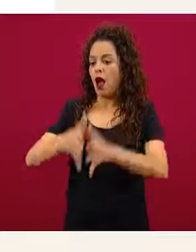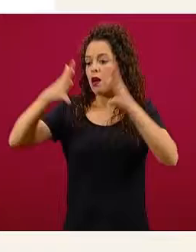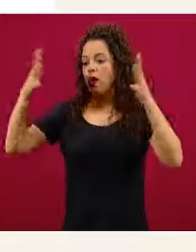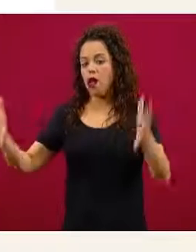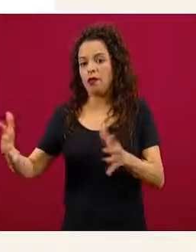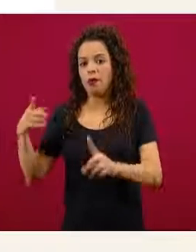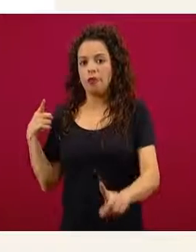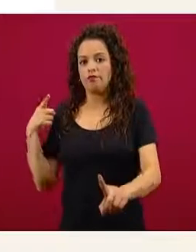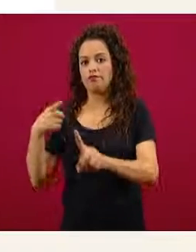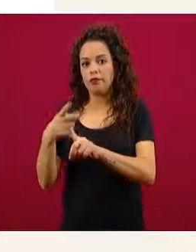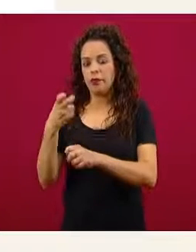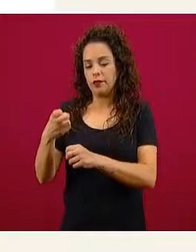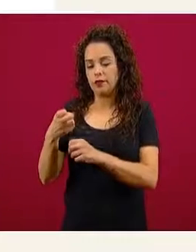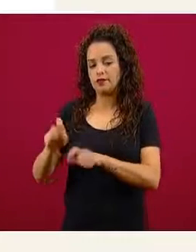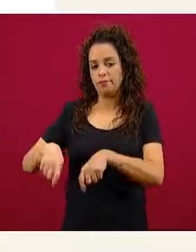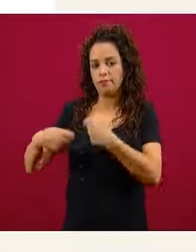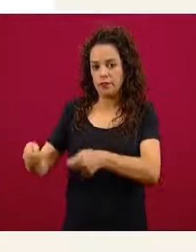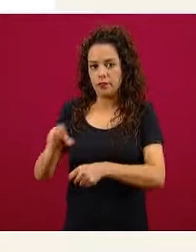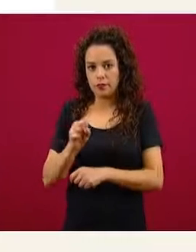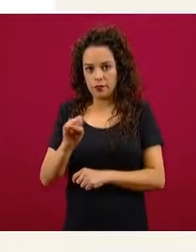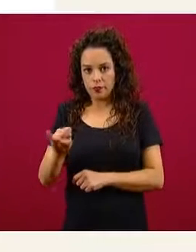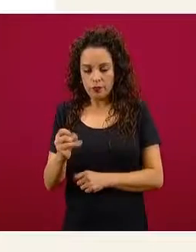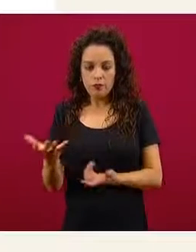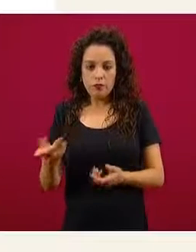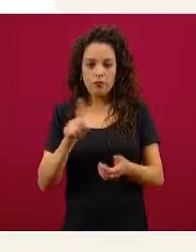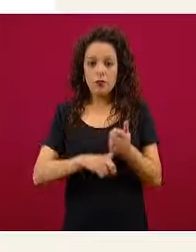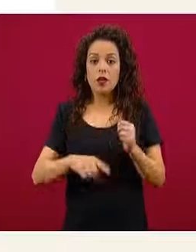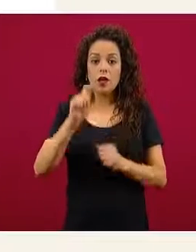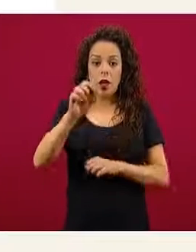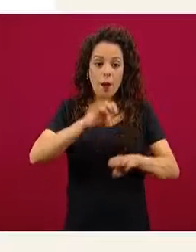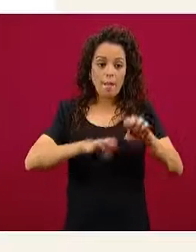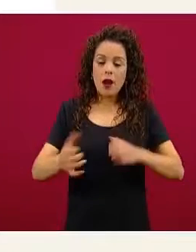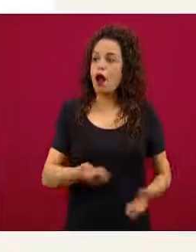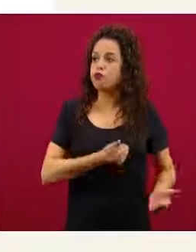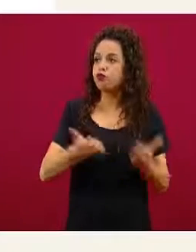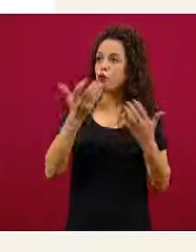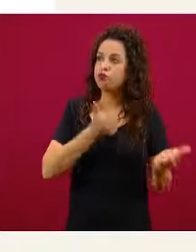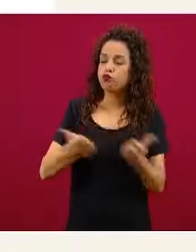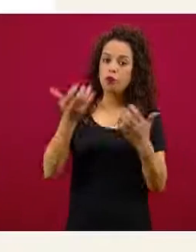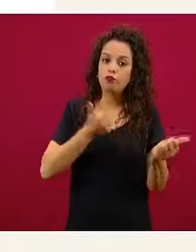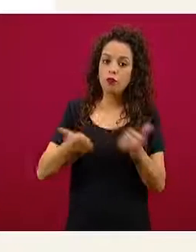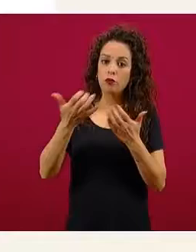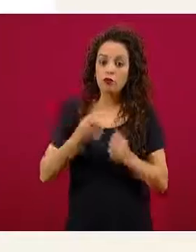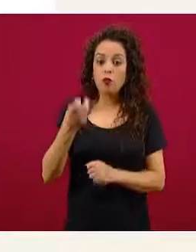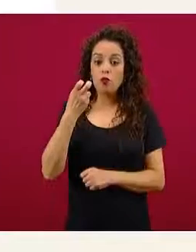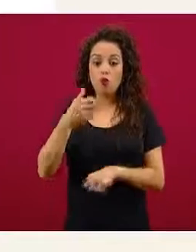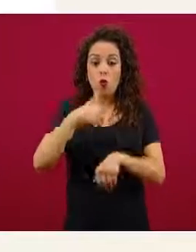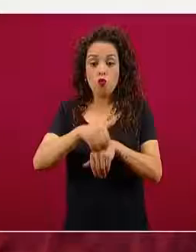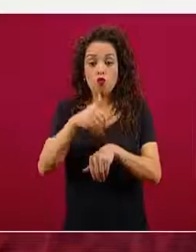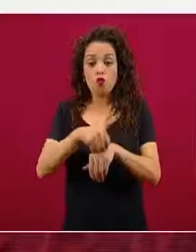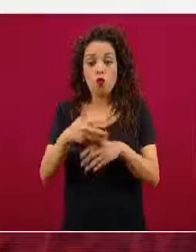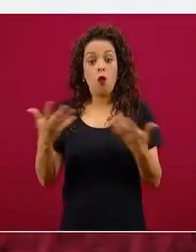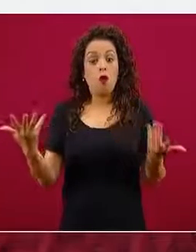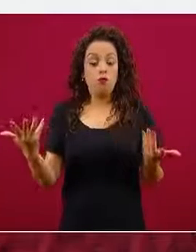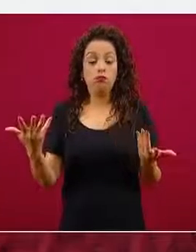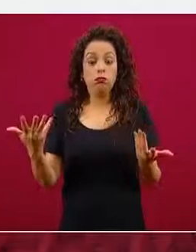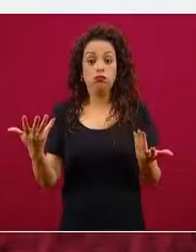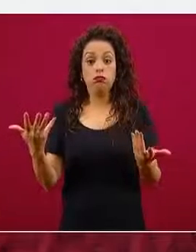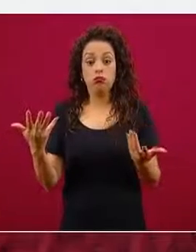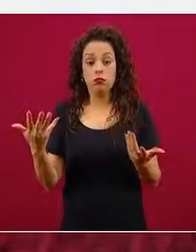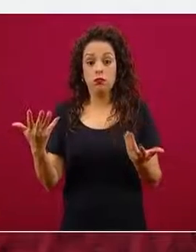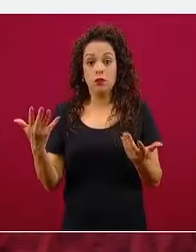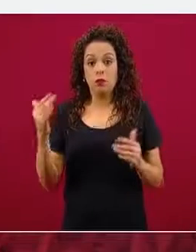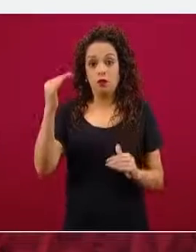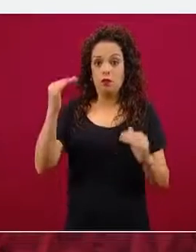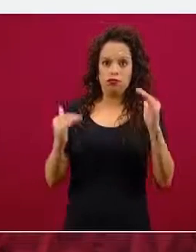empresas, ¿no? Básicamente empresas exportadoras. Entonces, por eso es el número tan disímil que hay entre